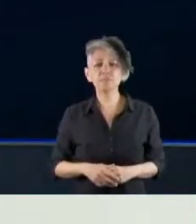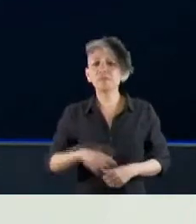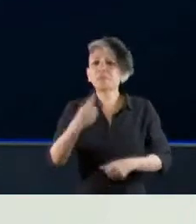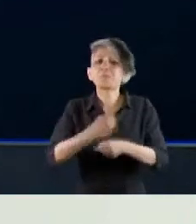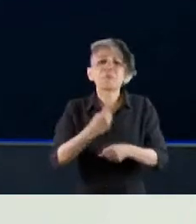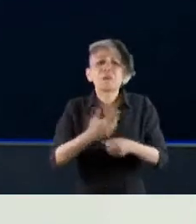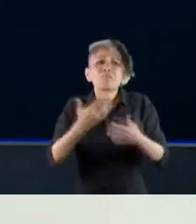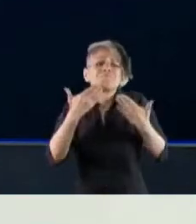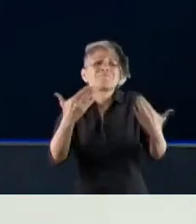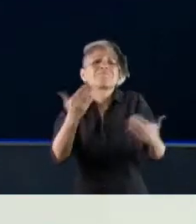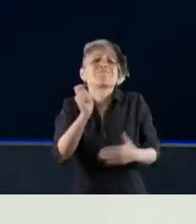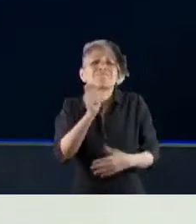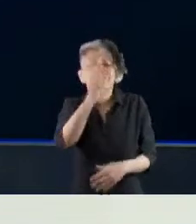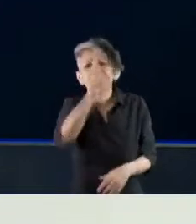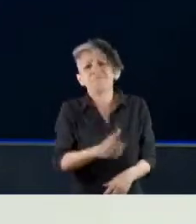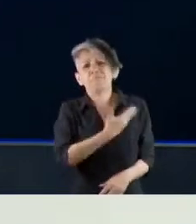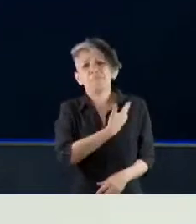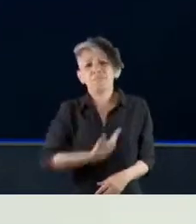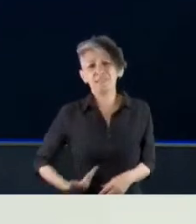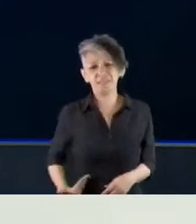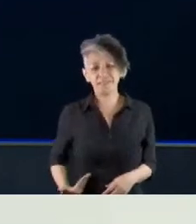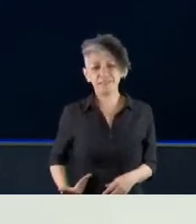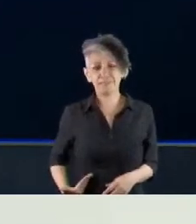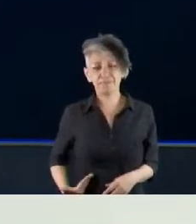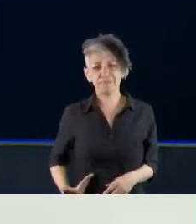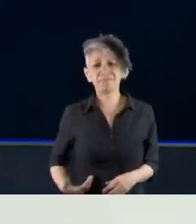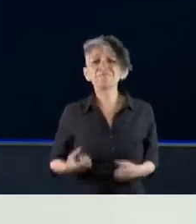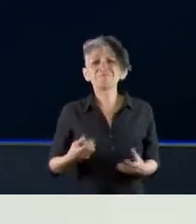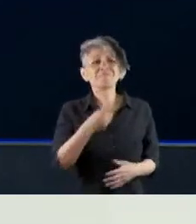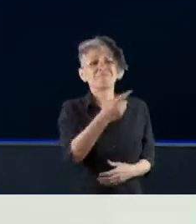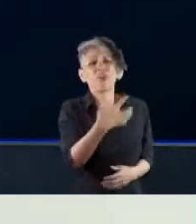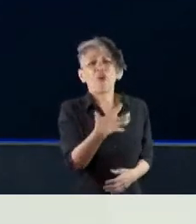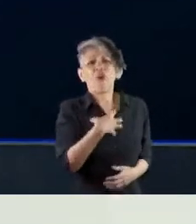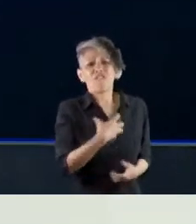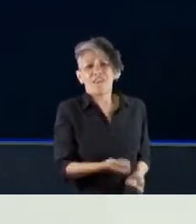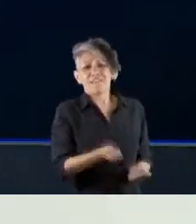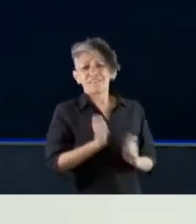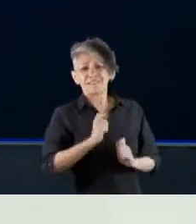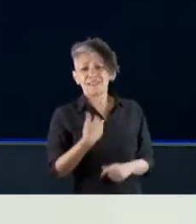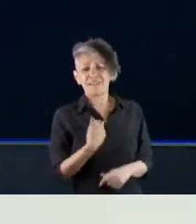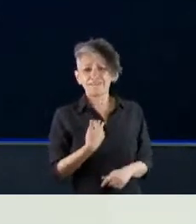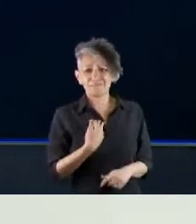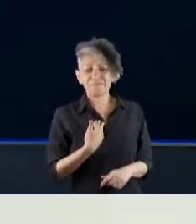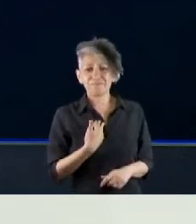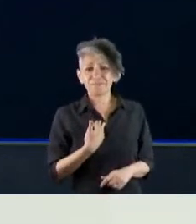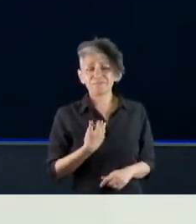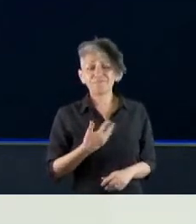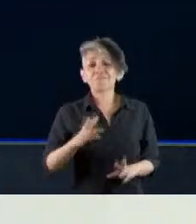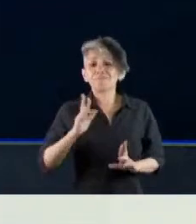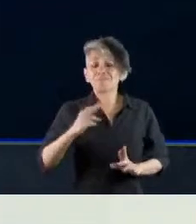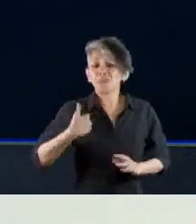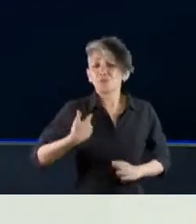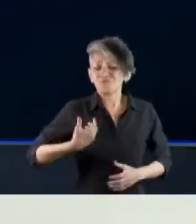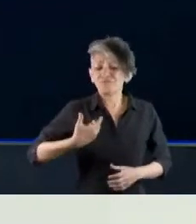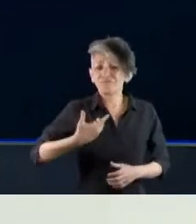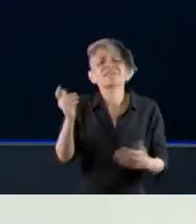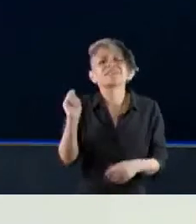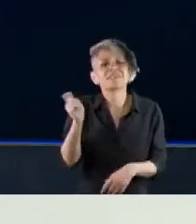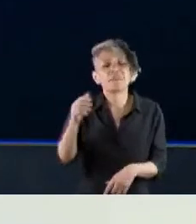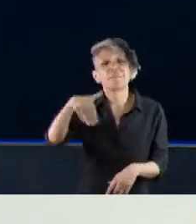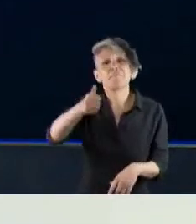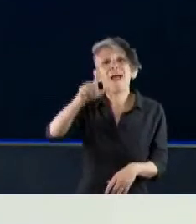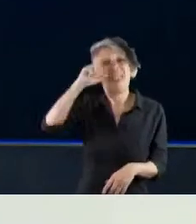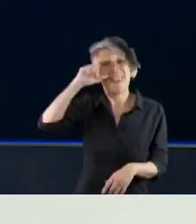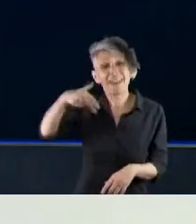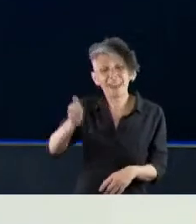la gente, no va a haber generación de trabajo si no hay inversión. Tiene que haber inversión. Y para que haya inversión tiene que haber credibilidad. Entonces